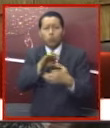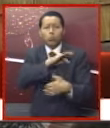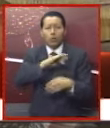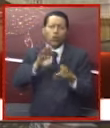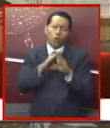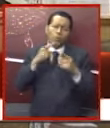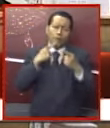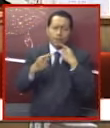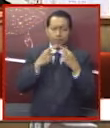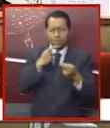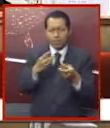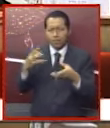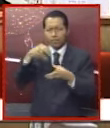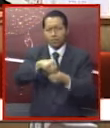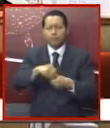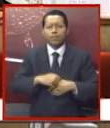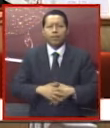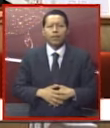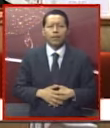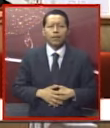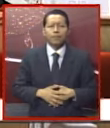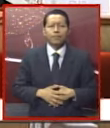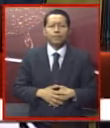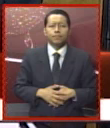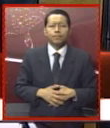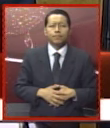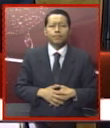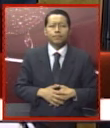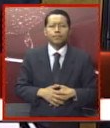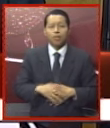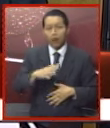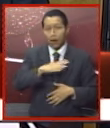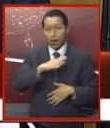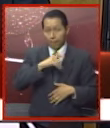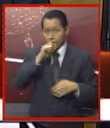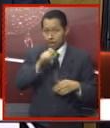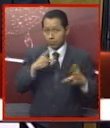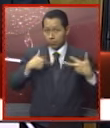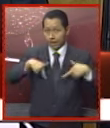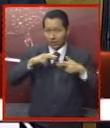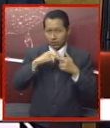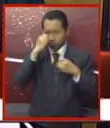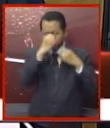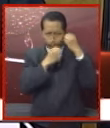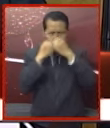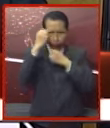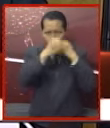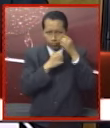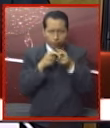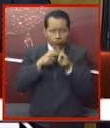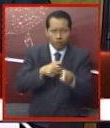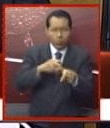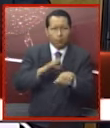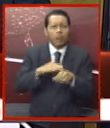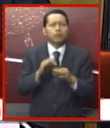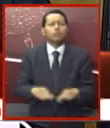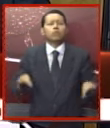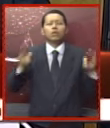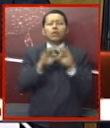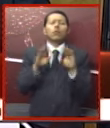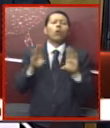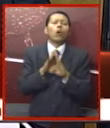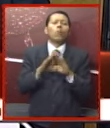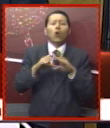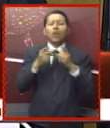democrático incluyente posible. Formación y evaluación permanente de los maestros adquiere la mayor importancia y desarrollarse,